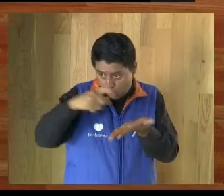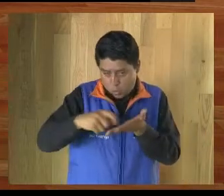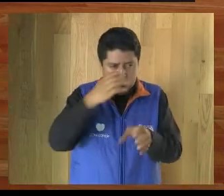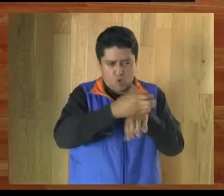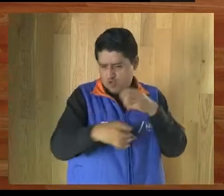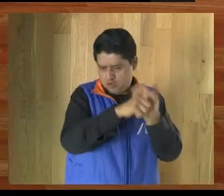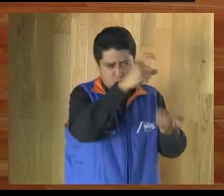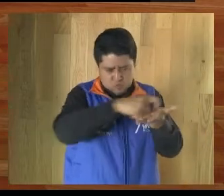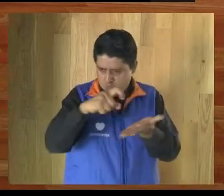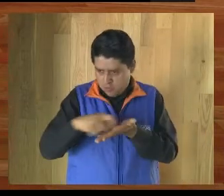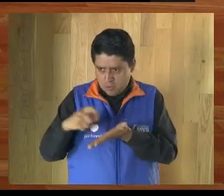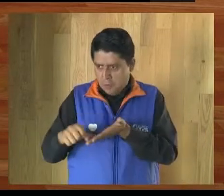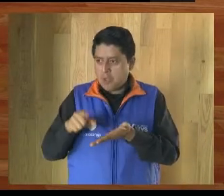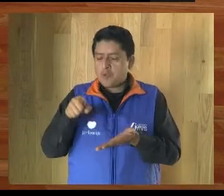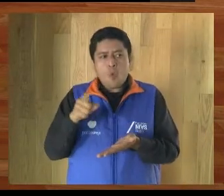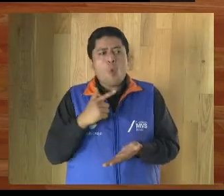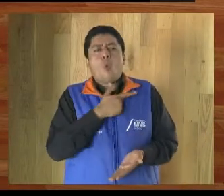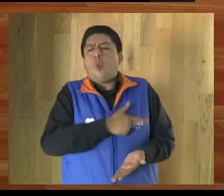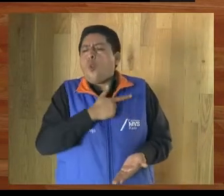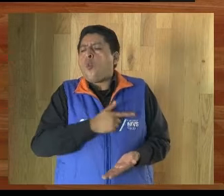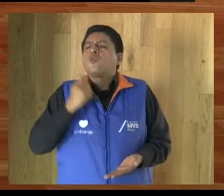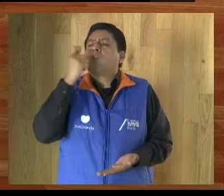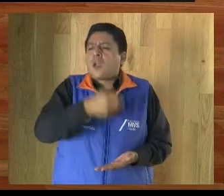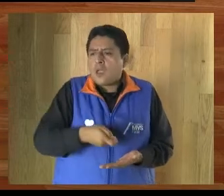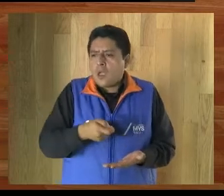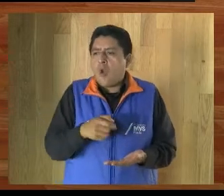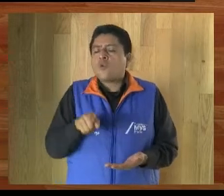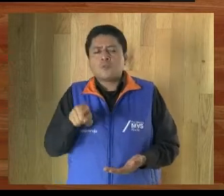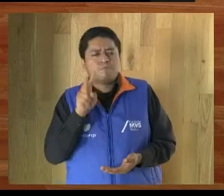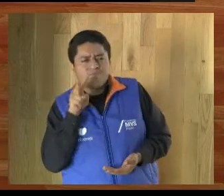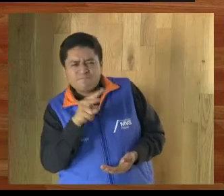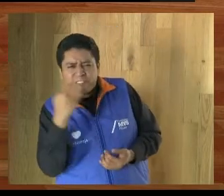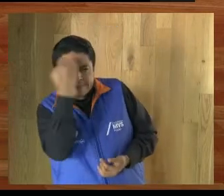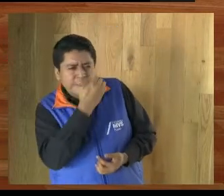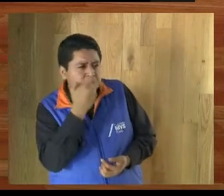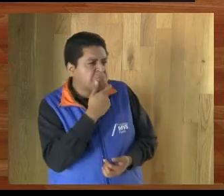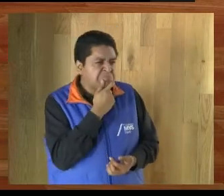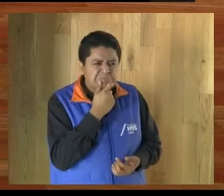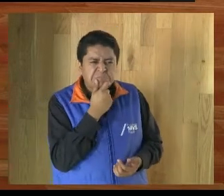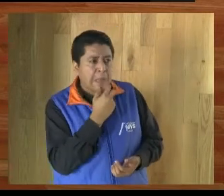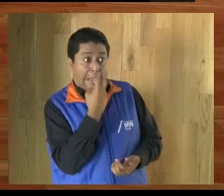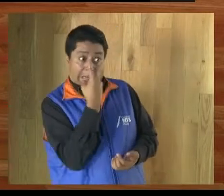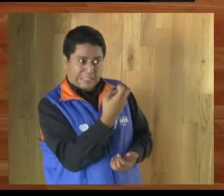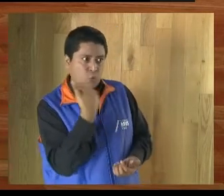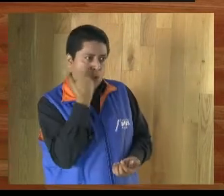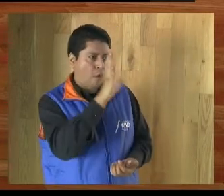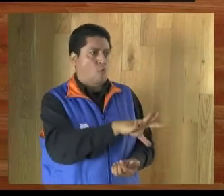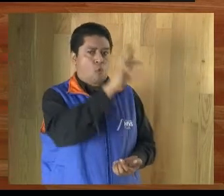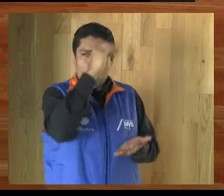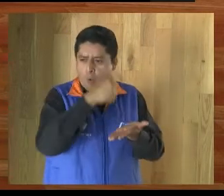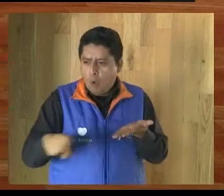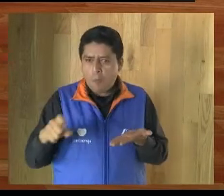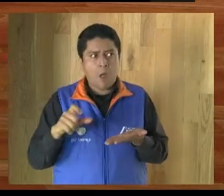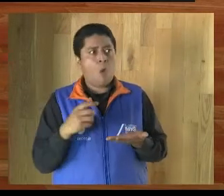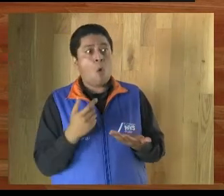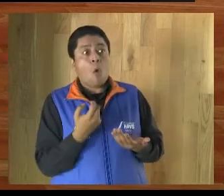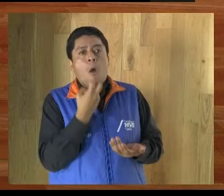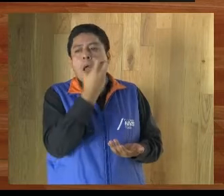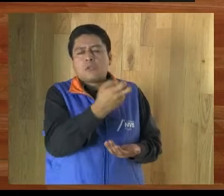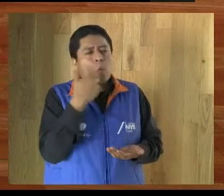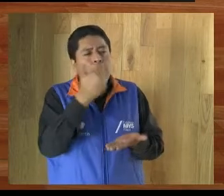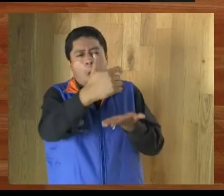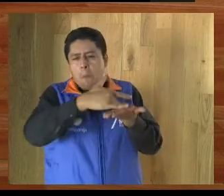y qué tienen en cuenta a la hora de tomar decisiones de compra o de decidir un servicio. y los ciudadanos